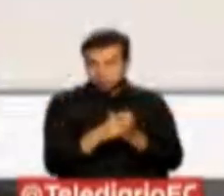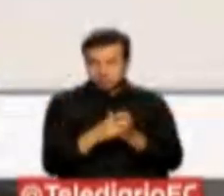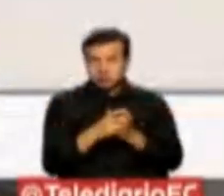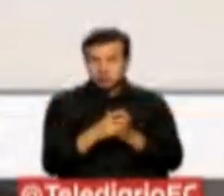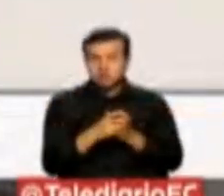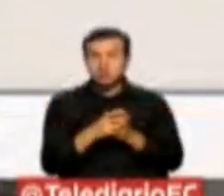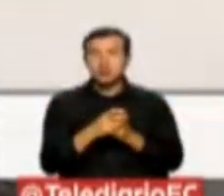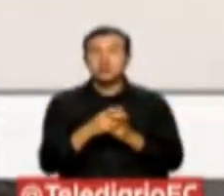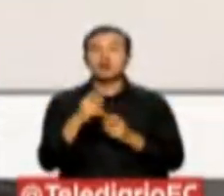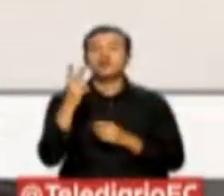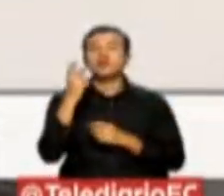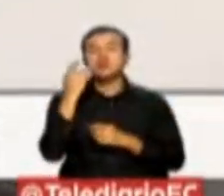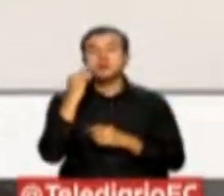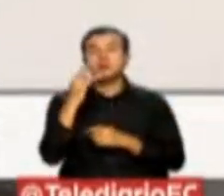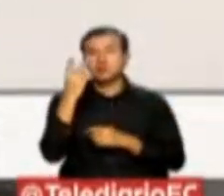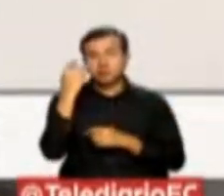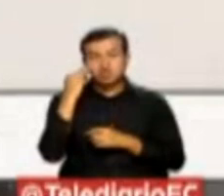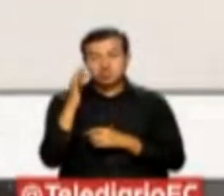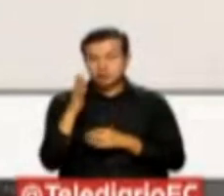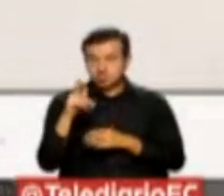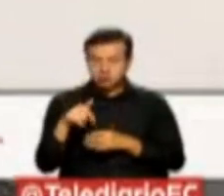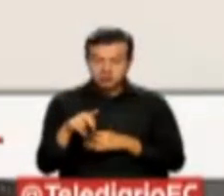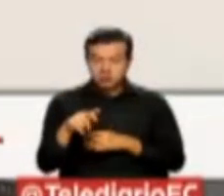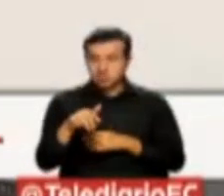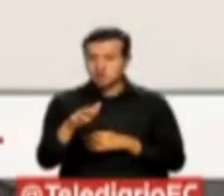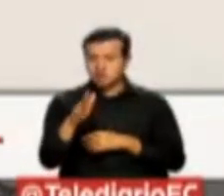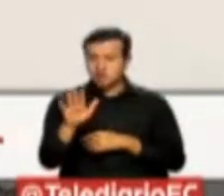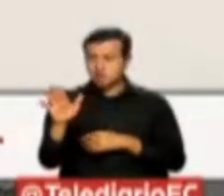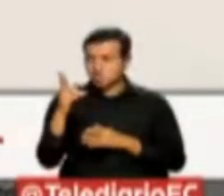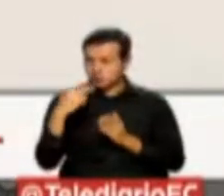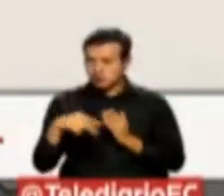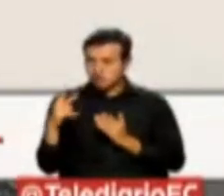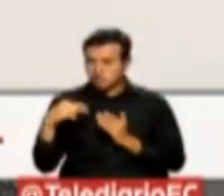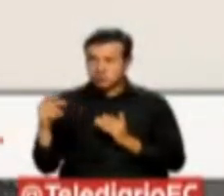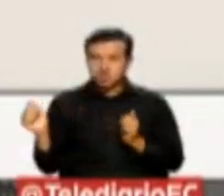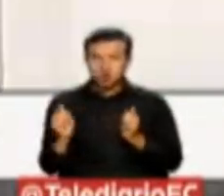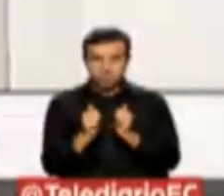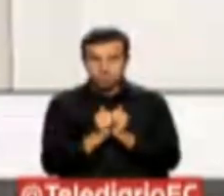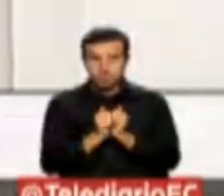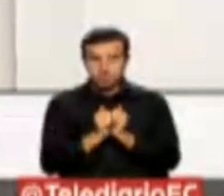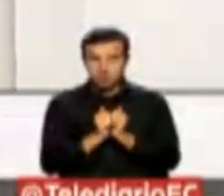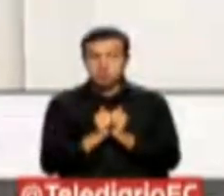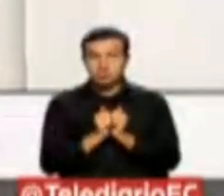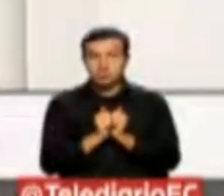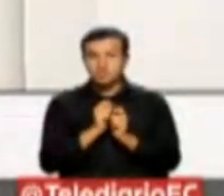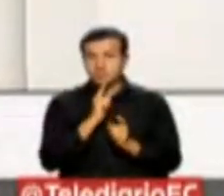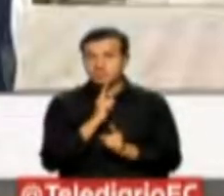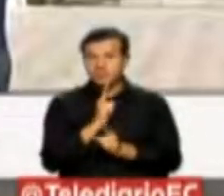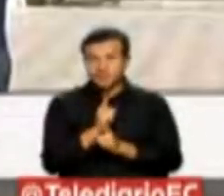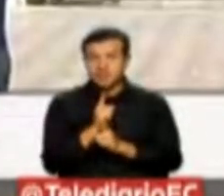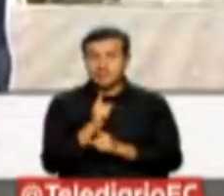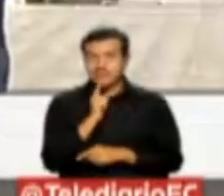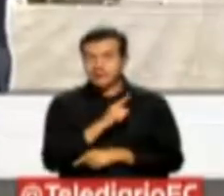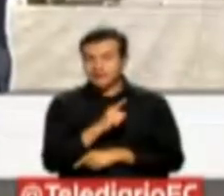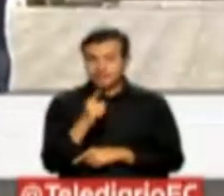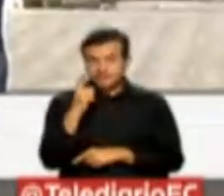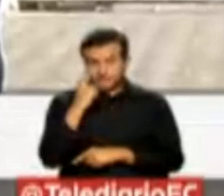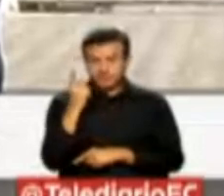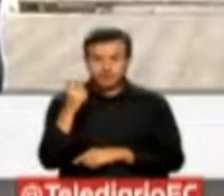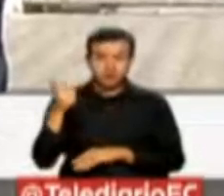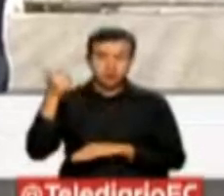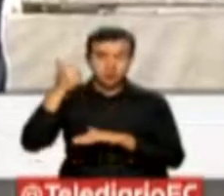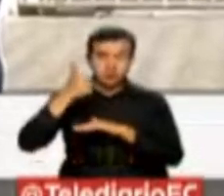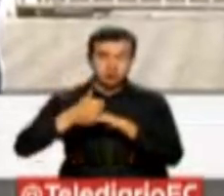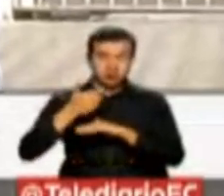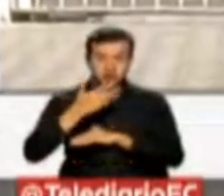12 días en carretera, pues, caminando y con niños, con mis 3 hijos. De acuerdo con la información levantada por las autoridades